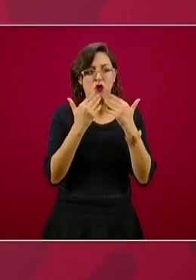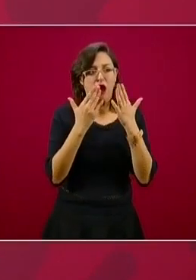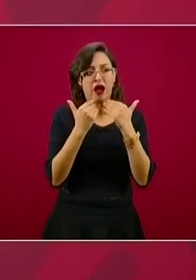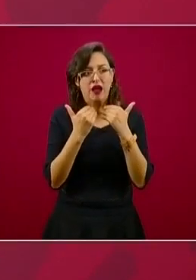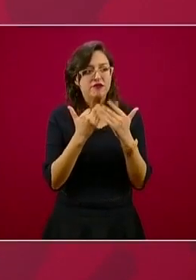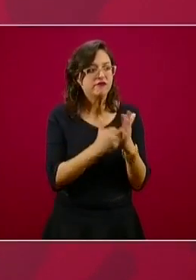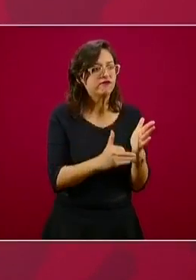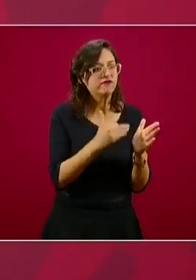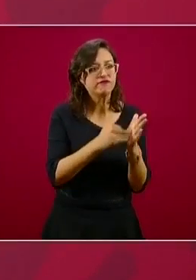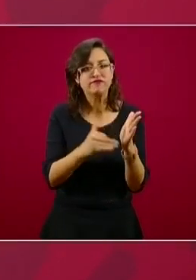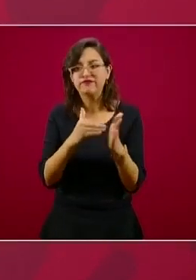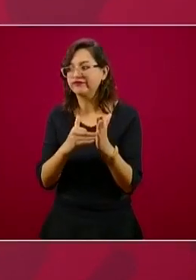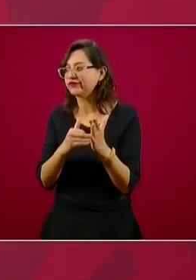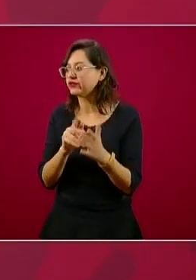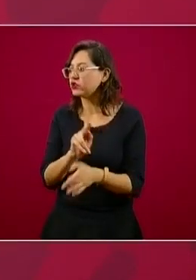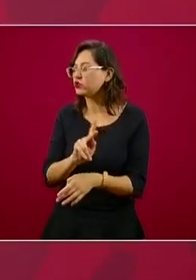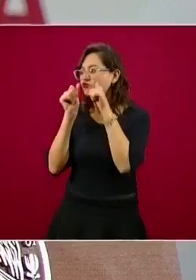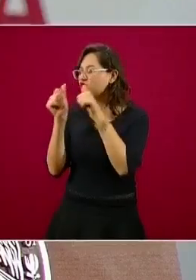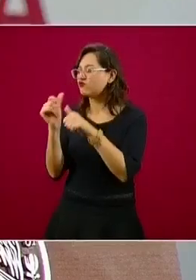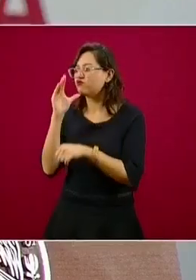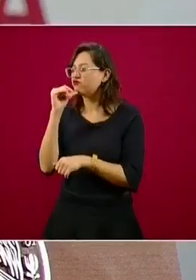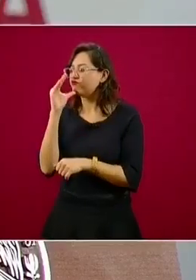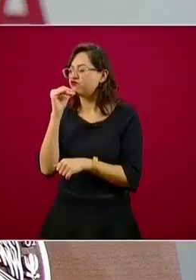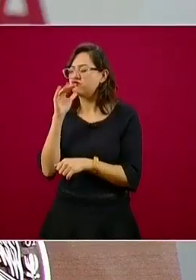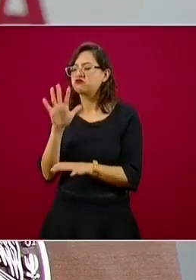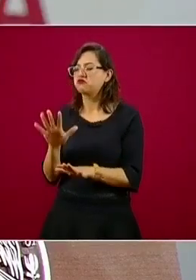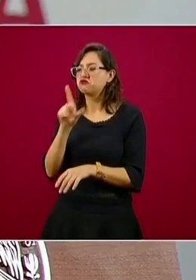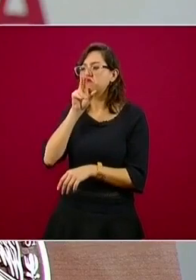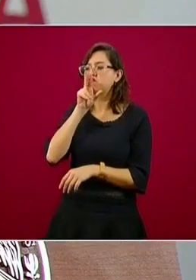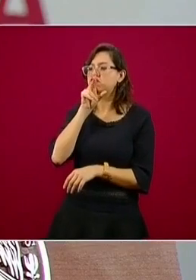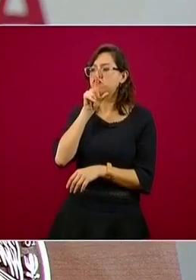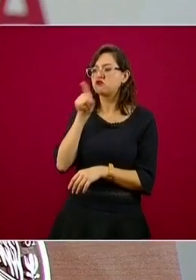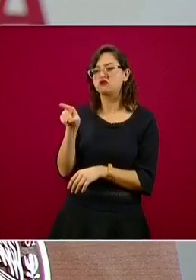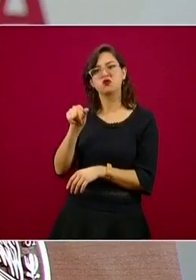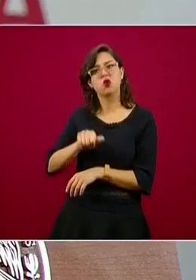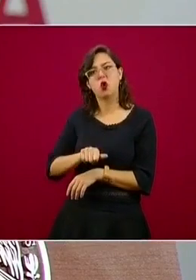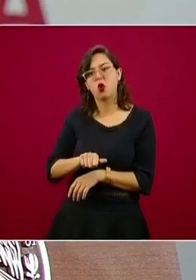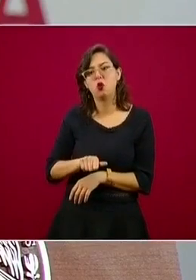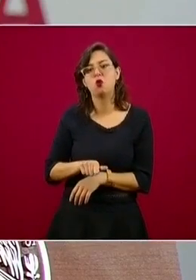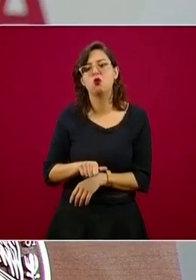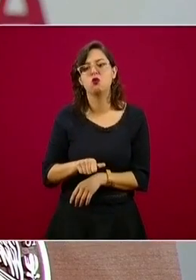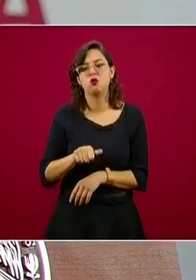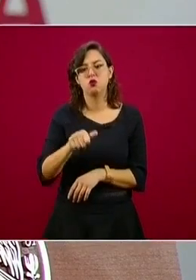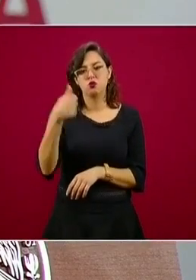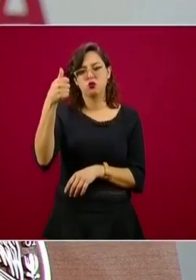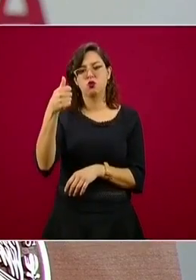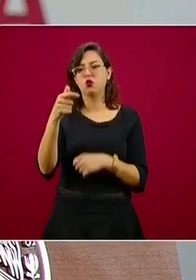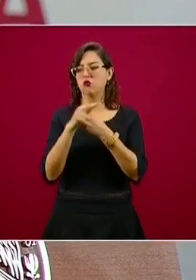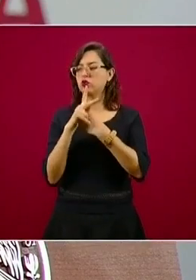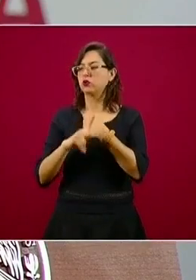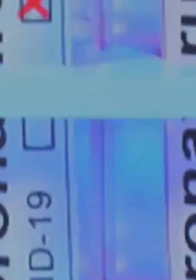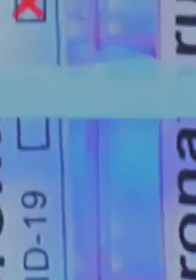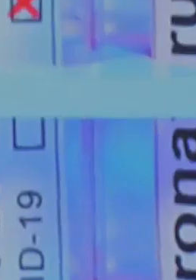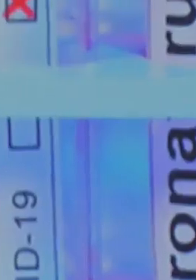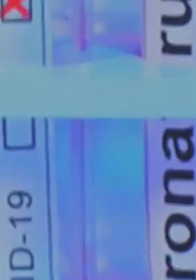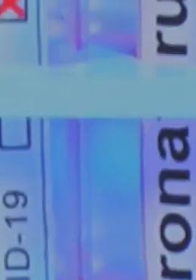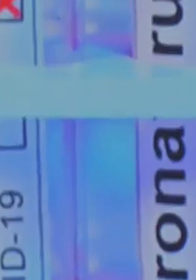las actividades en la primera fila de combate a coronavirus. Las nominaciones se harán en línea. Al extranjero.